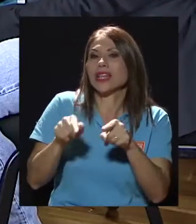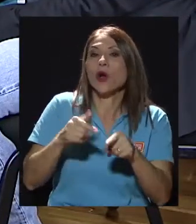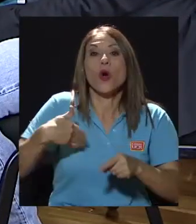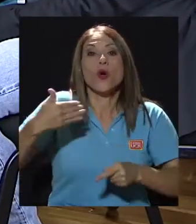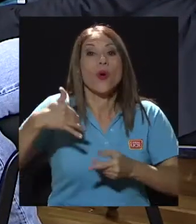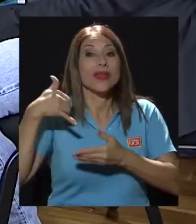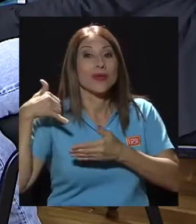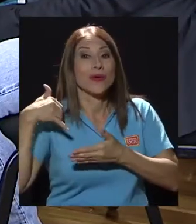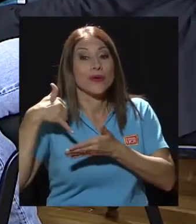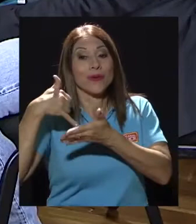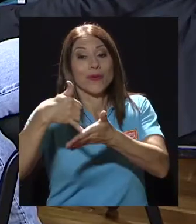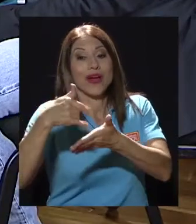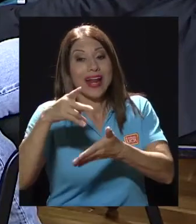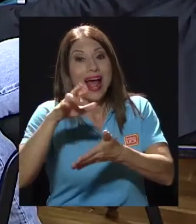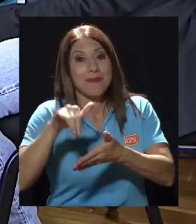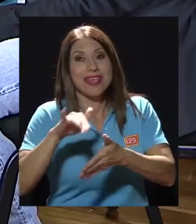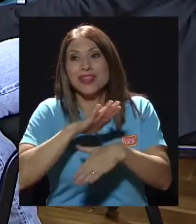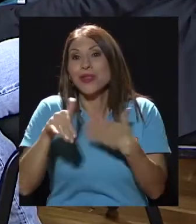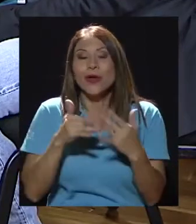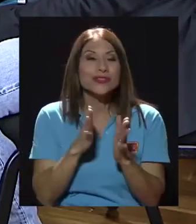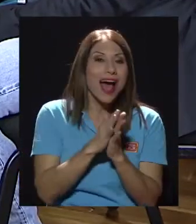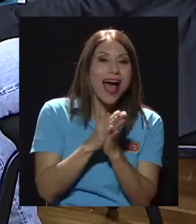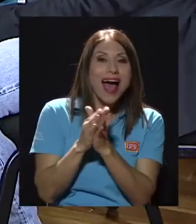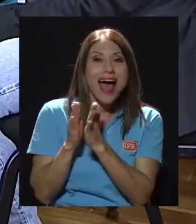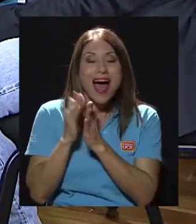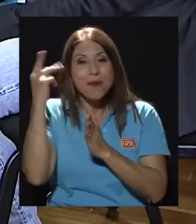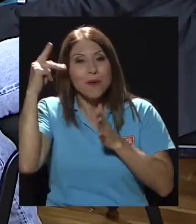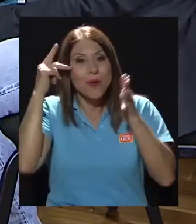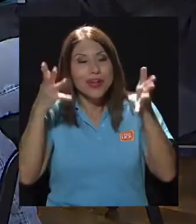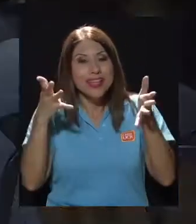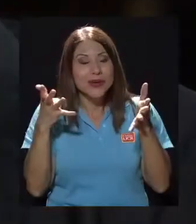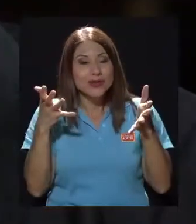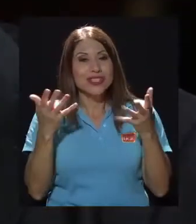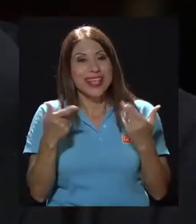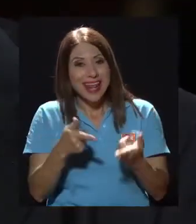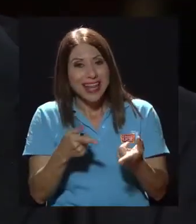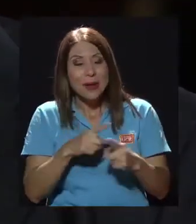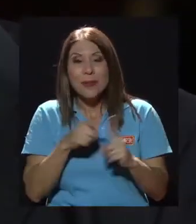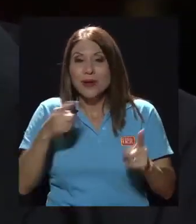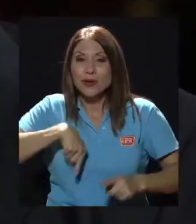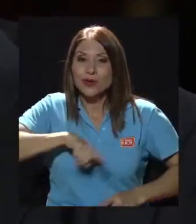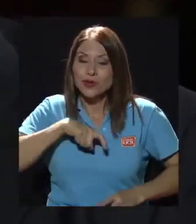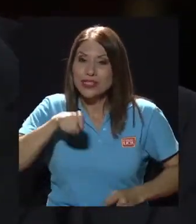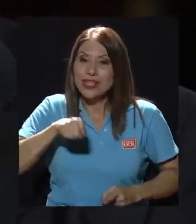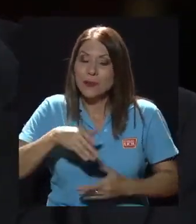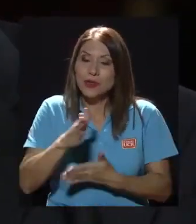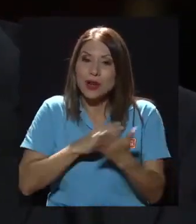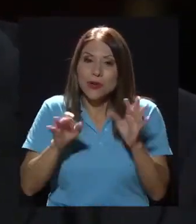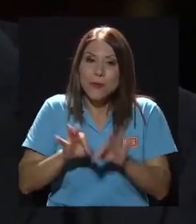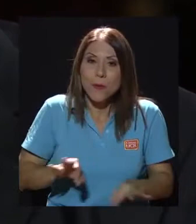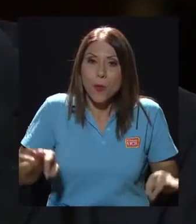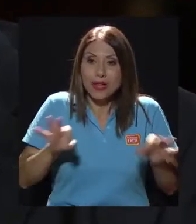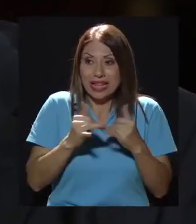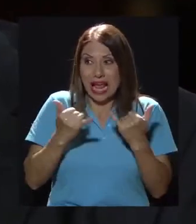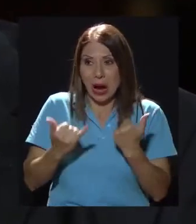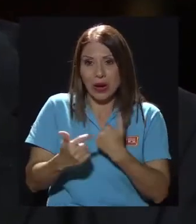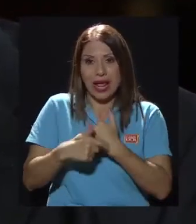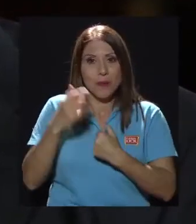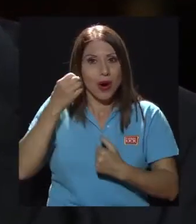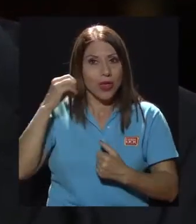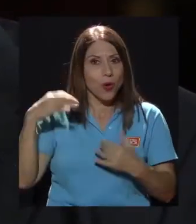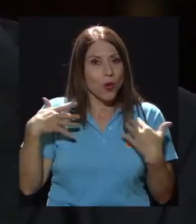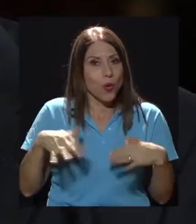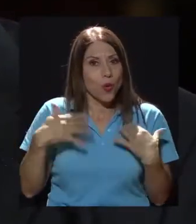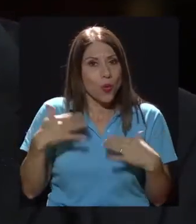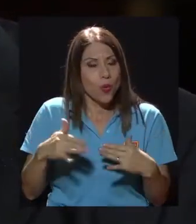foto con el Grammy, los políticos lo quieren, pero sí necesitamos un grado de intensidad importante. Una época de oro como esta, don Carlos, ¿cuál